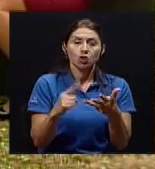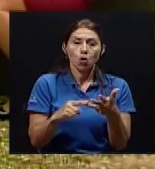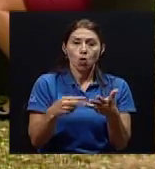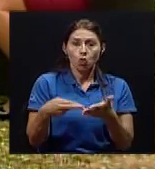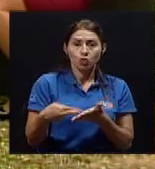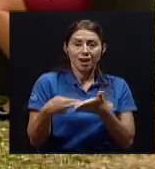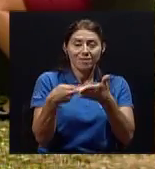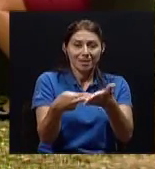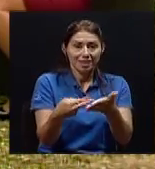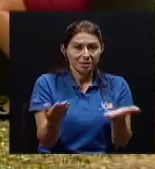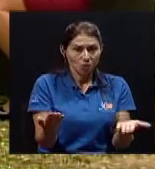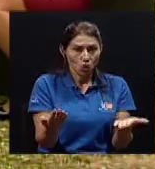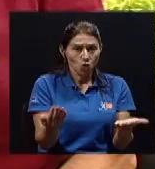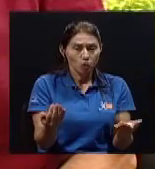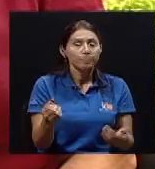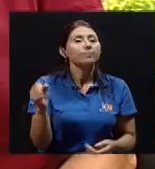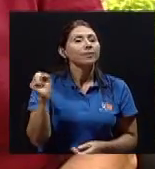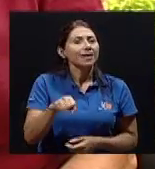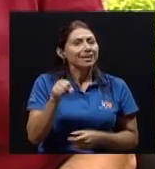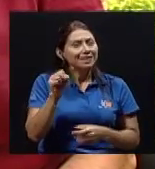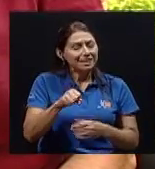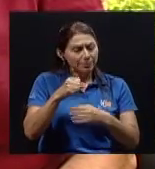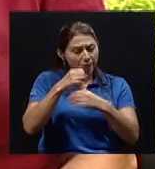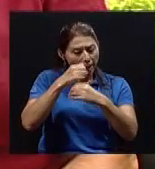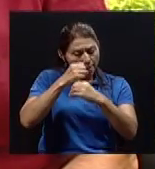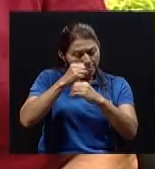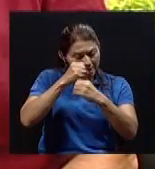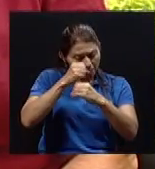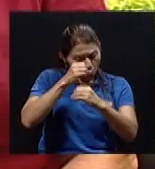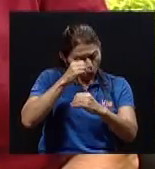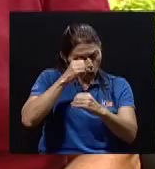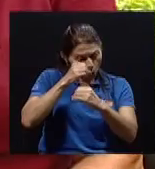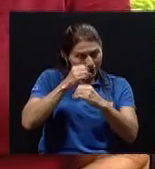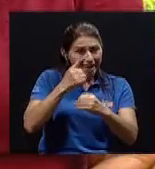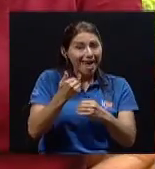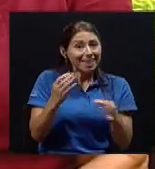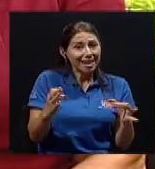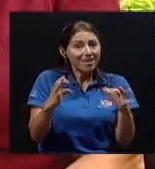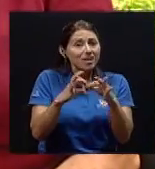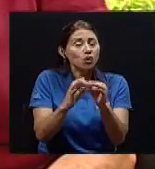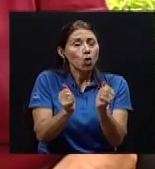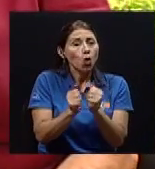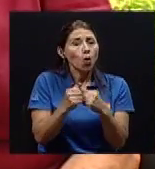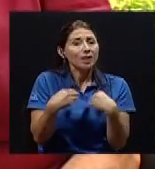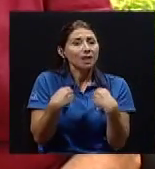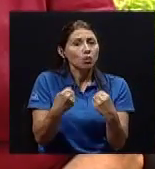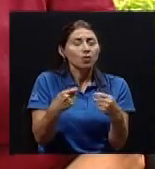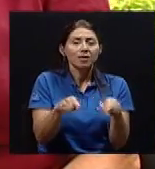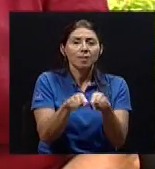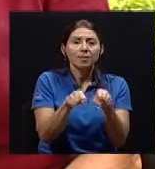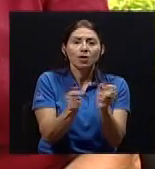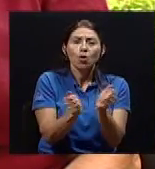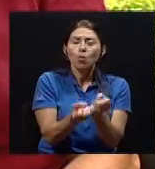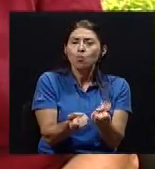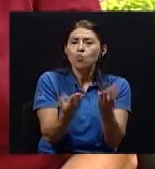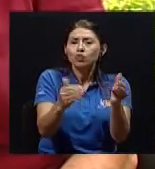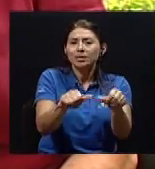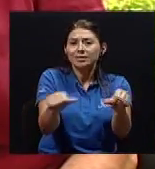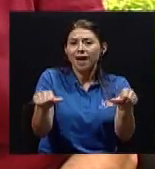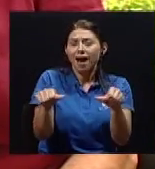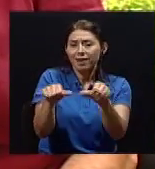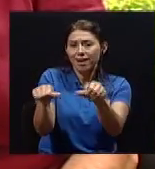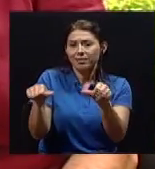rehabilitación, podríamos decir, doctor. Sí, la microbiología tiene relación con la salud y con muchas otras áreas, ¿verdad? Pero, por ejemplo, si